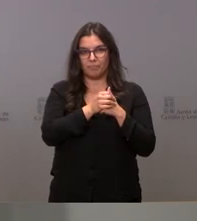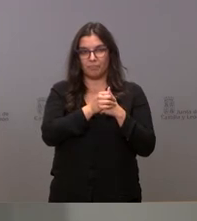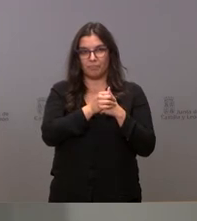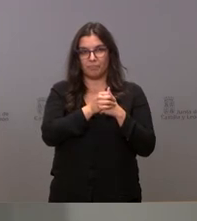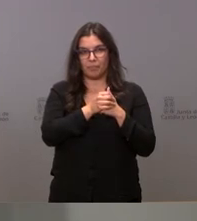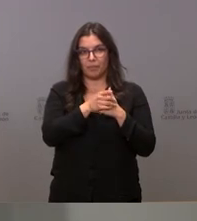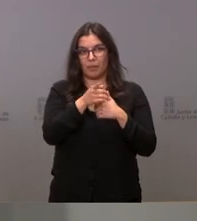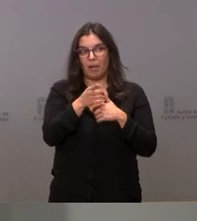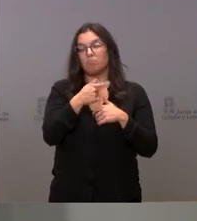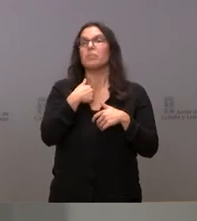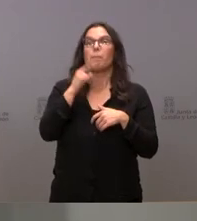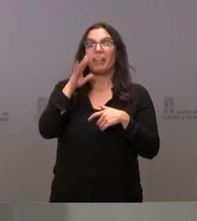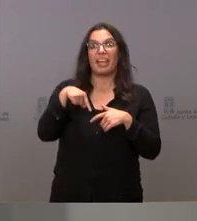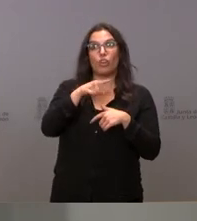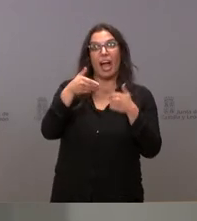invitación a colaborar, ¿verdad?